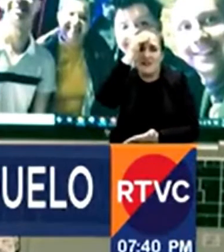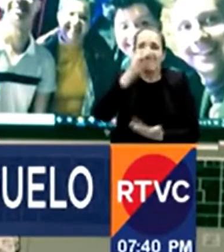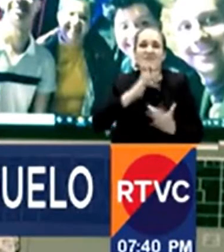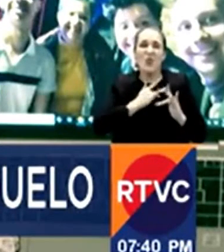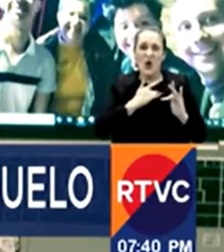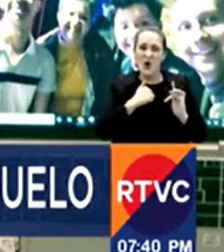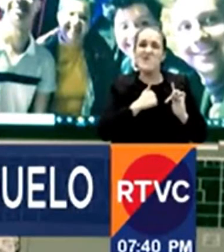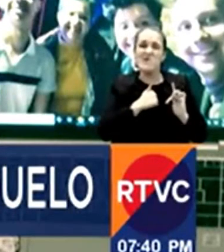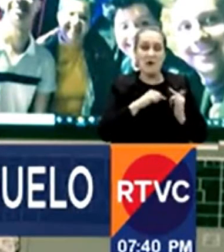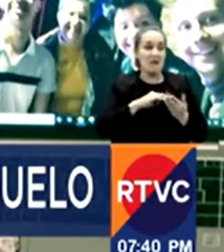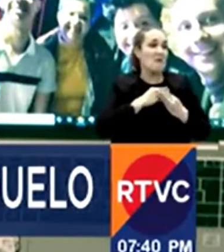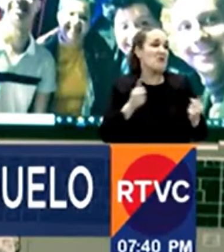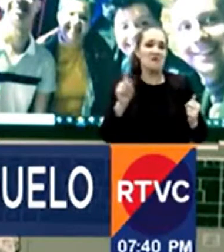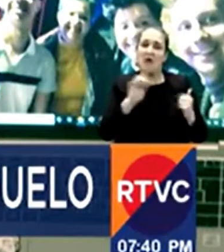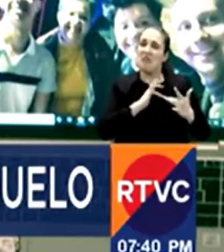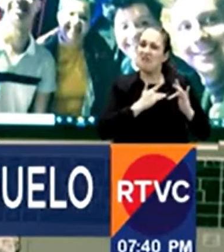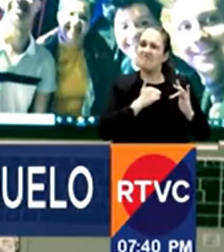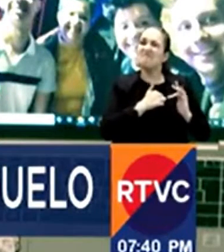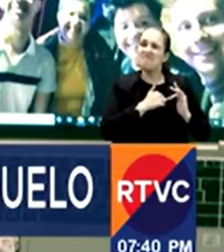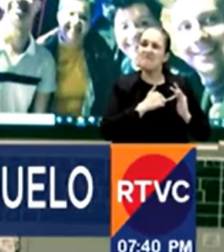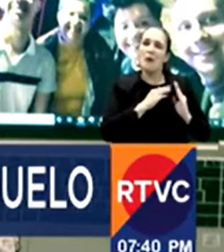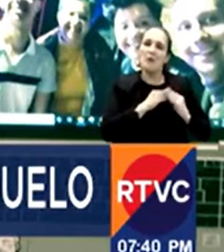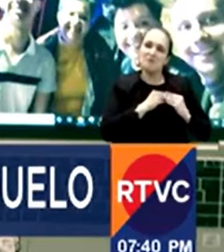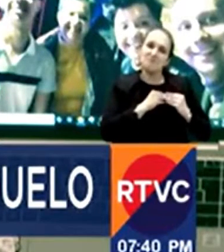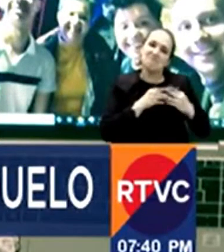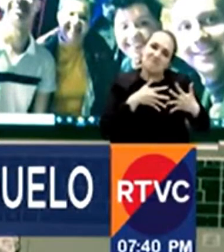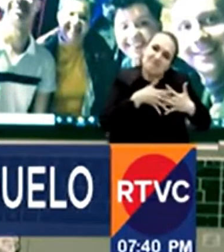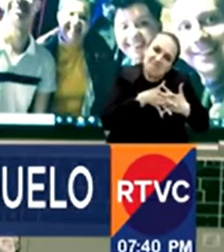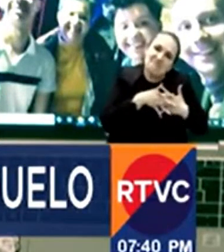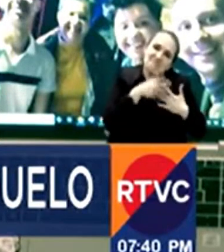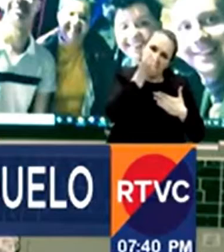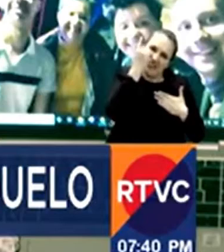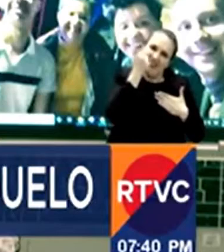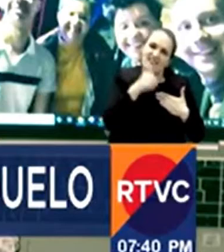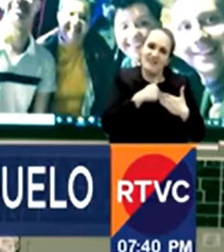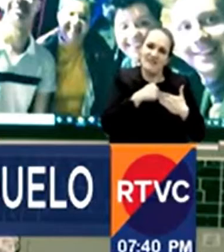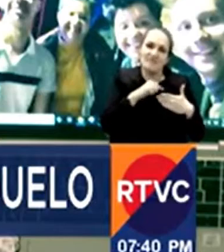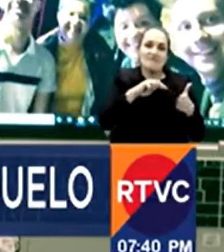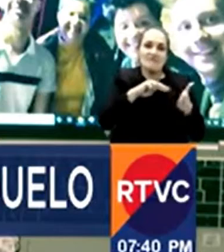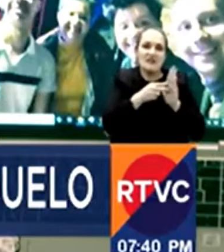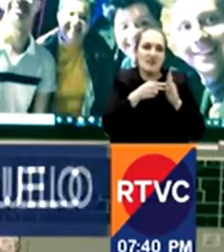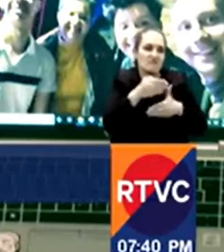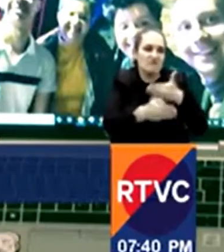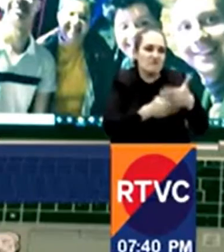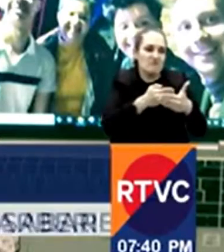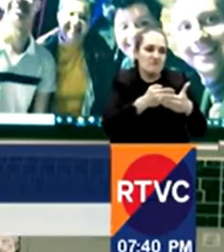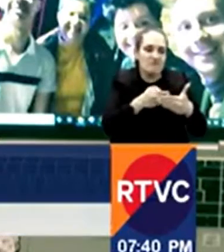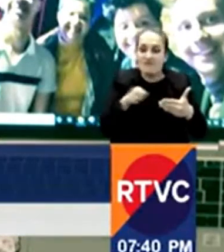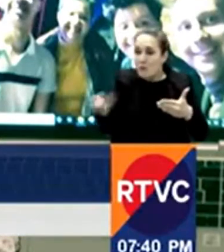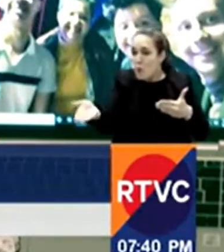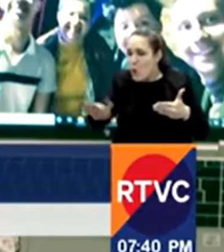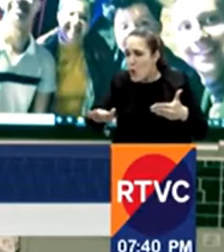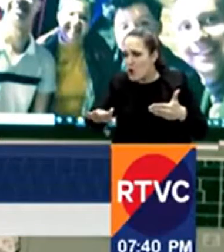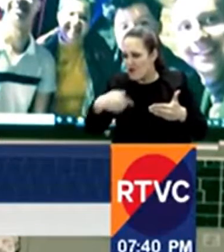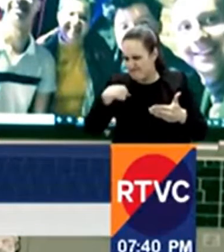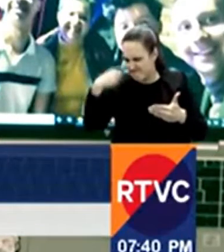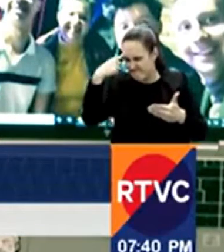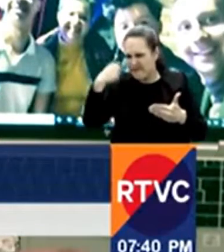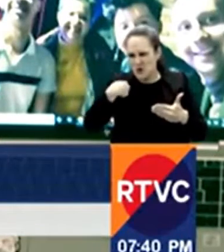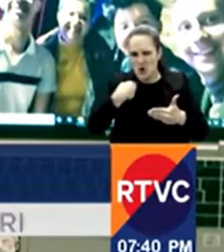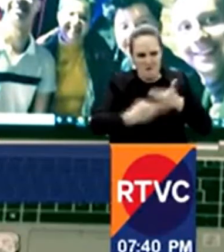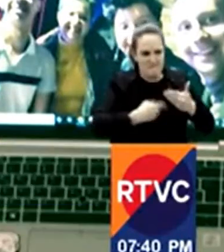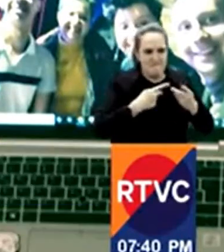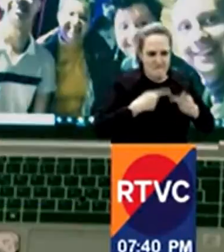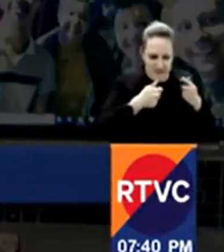va, es empezar a vivir de pronto lo que ellos no pudieron